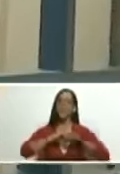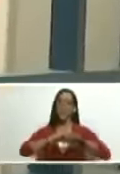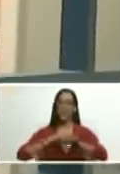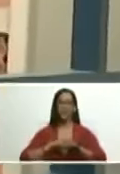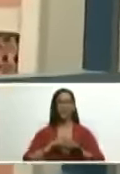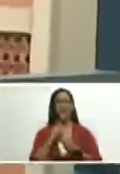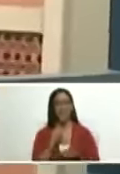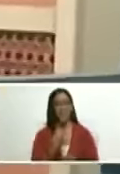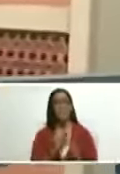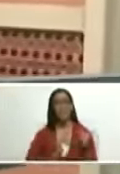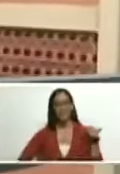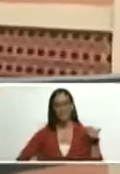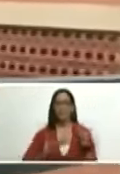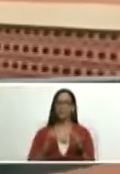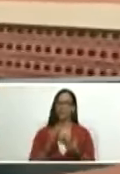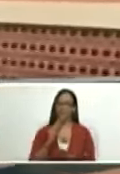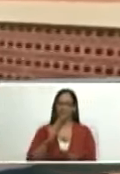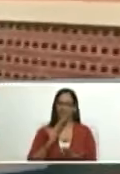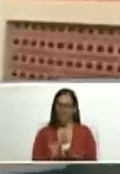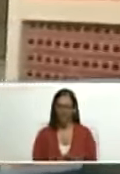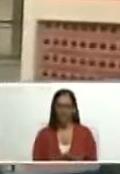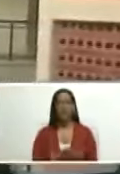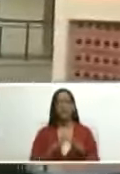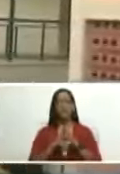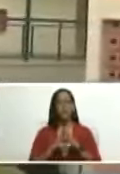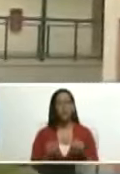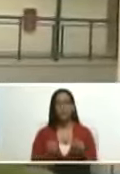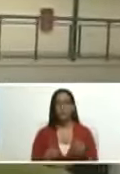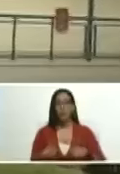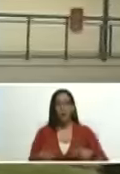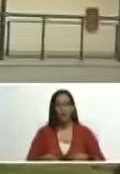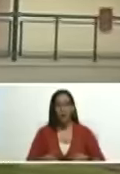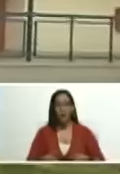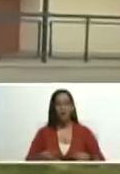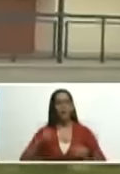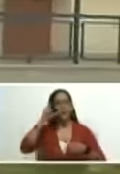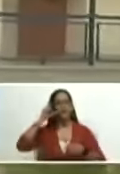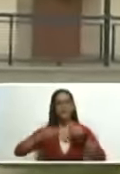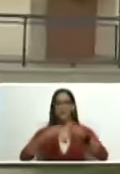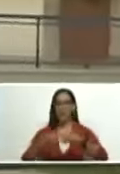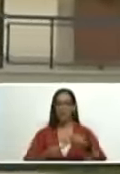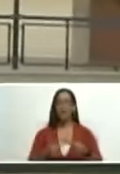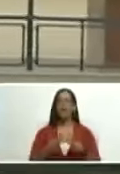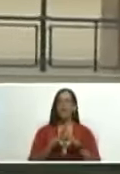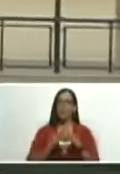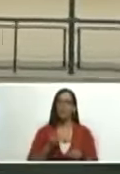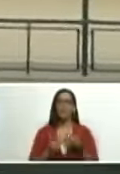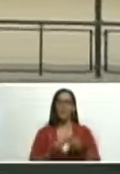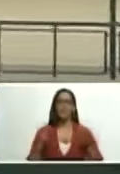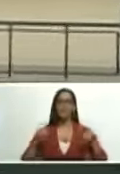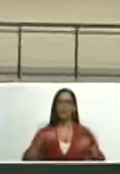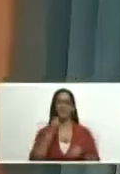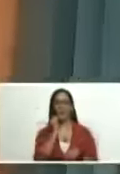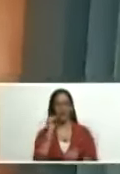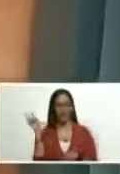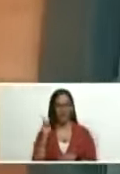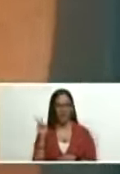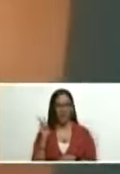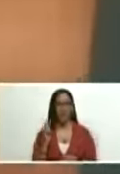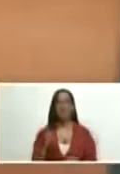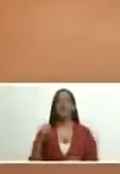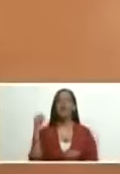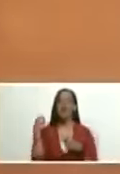Le decimos, presidente, muchas gracias por todos sus esfuerzos diarios y por todo lo que hace por esta juventud venezolana.